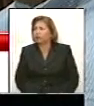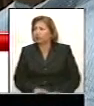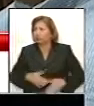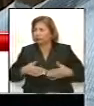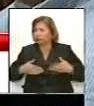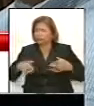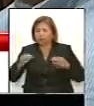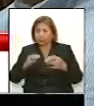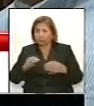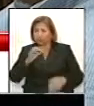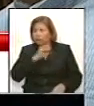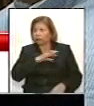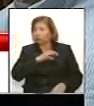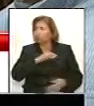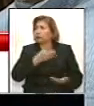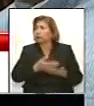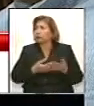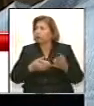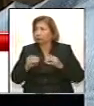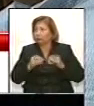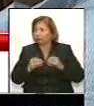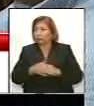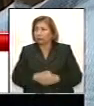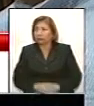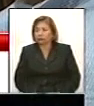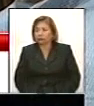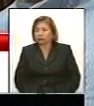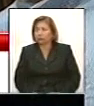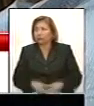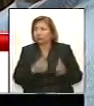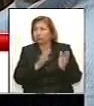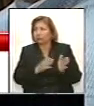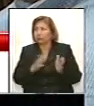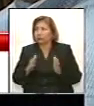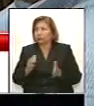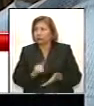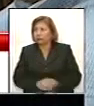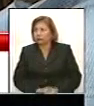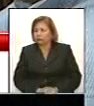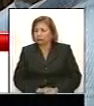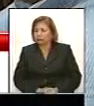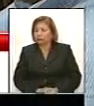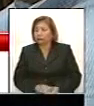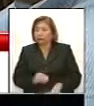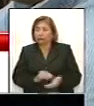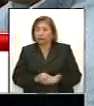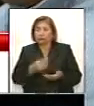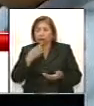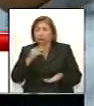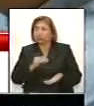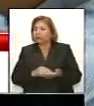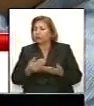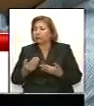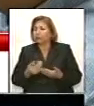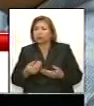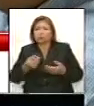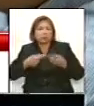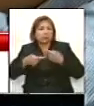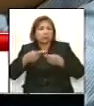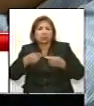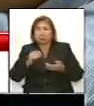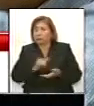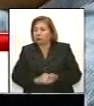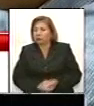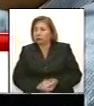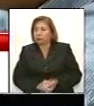aprovechar para luego afinar un poco estos procesos, ¿no? Porque tal vez requiera no solo una derivación, sino algún